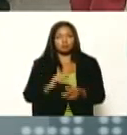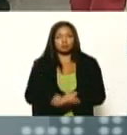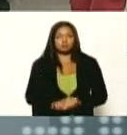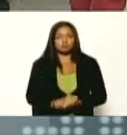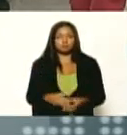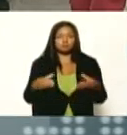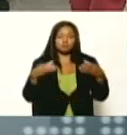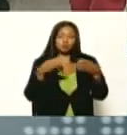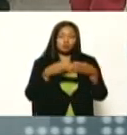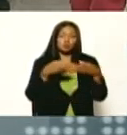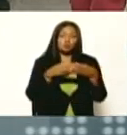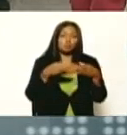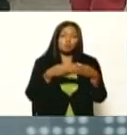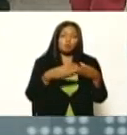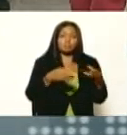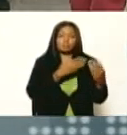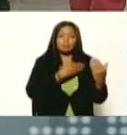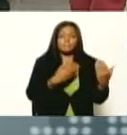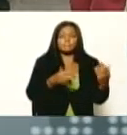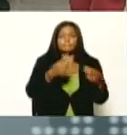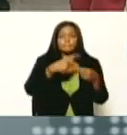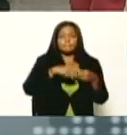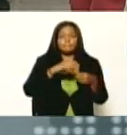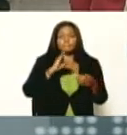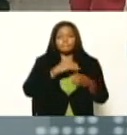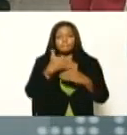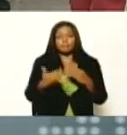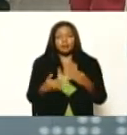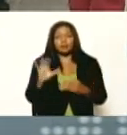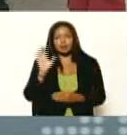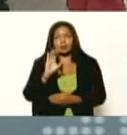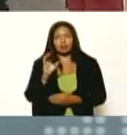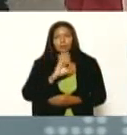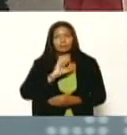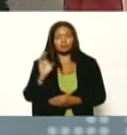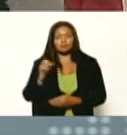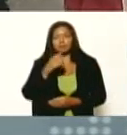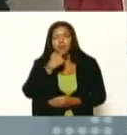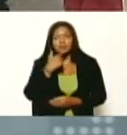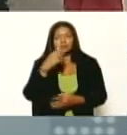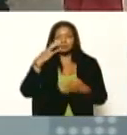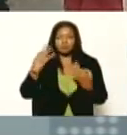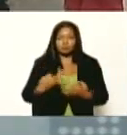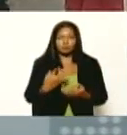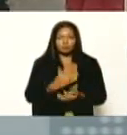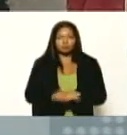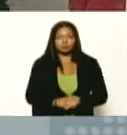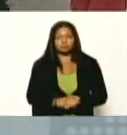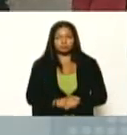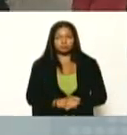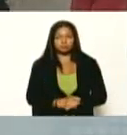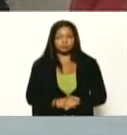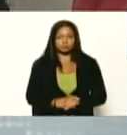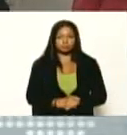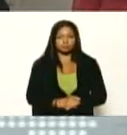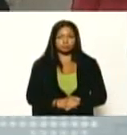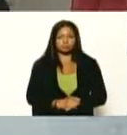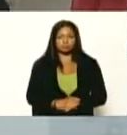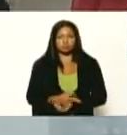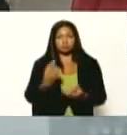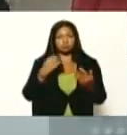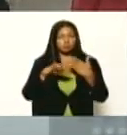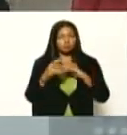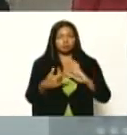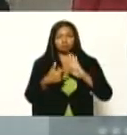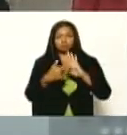de la comisión del Plan Caracas Patriota, Bella y Segura. Él va con toda la